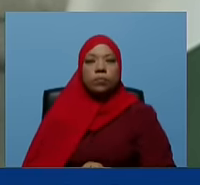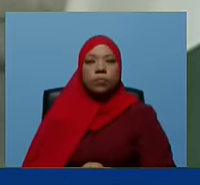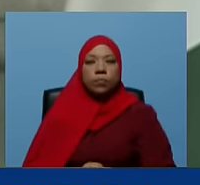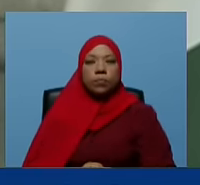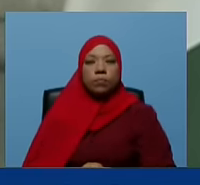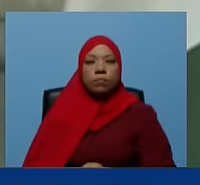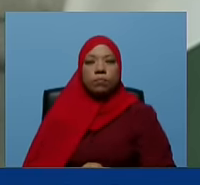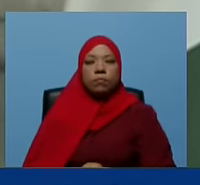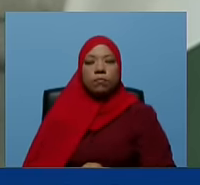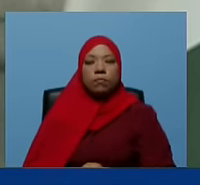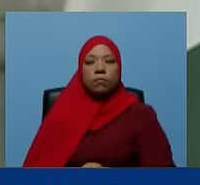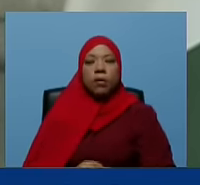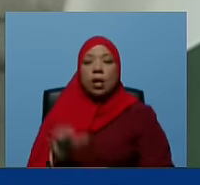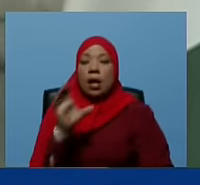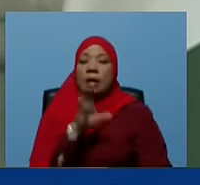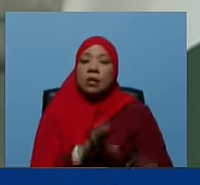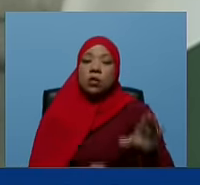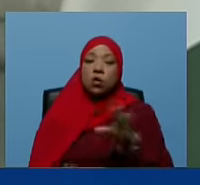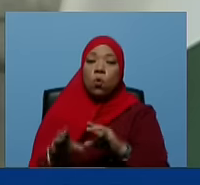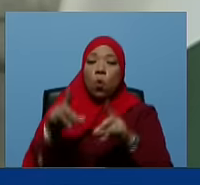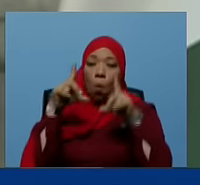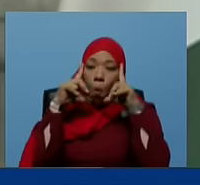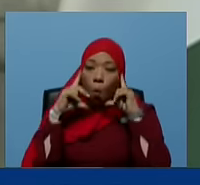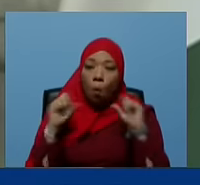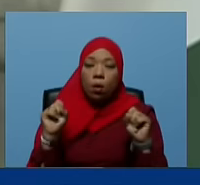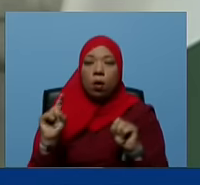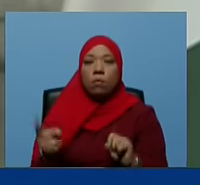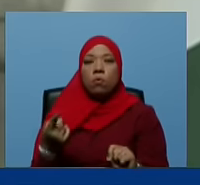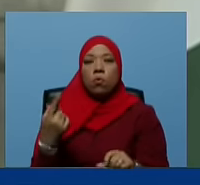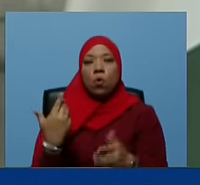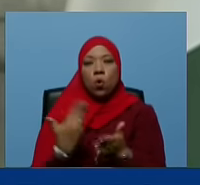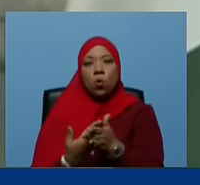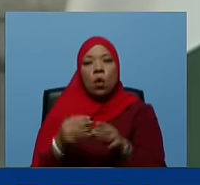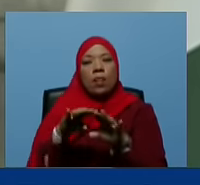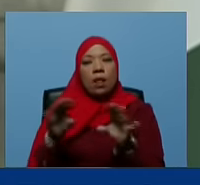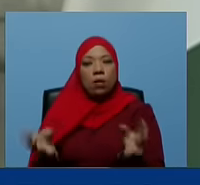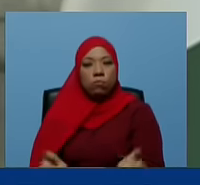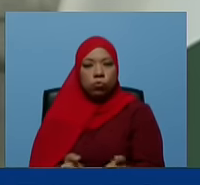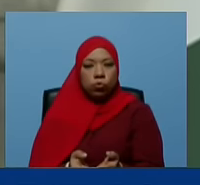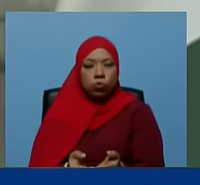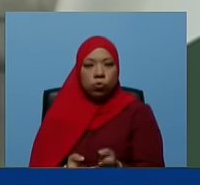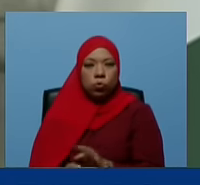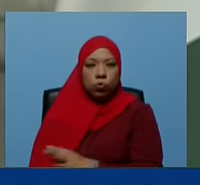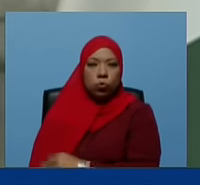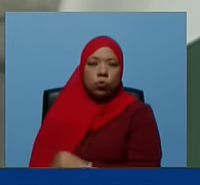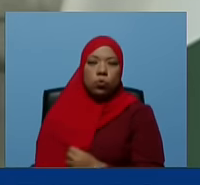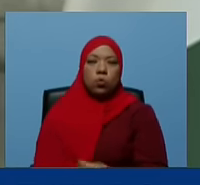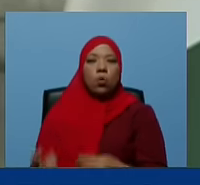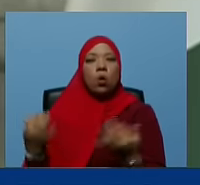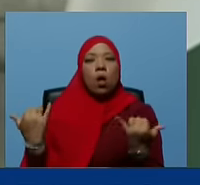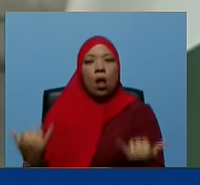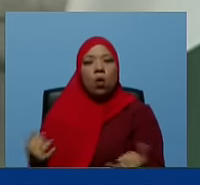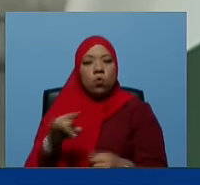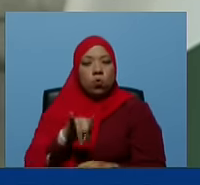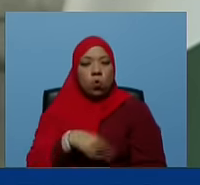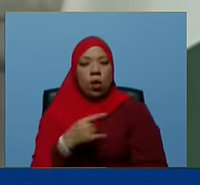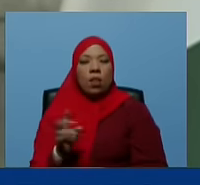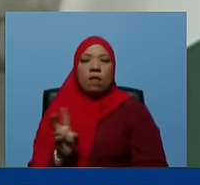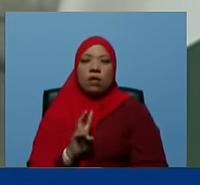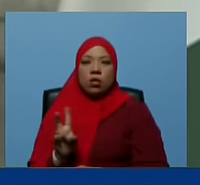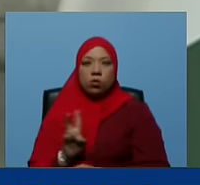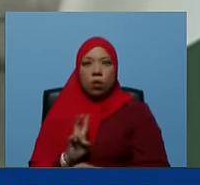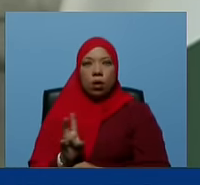un sector científico y profesional de primer nivel del mundo, formado en las universidades